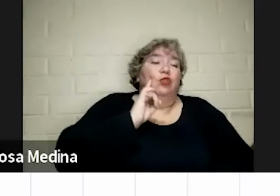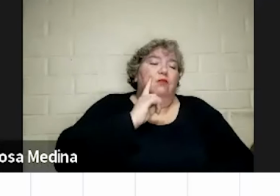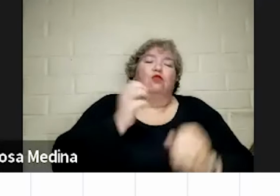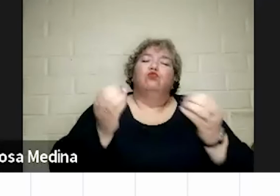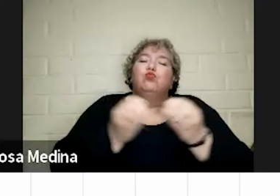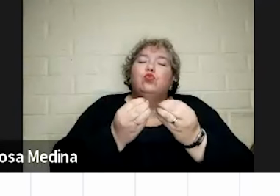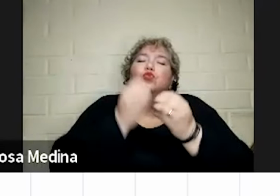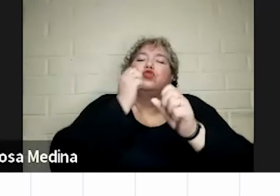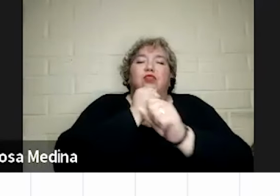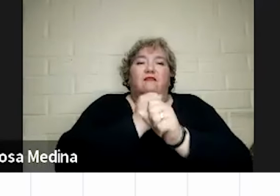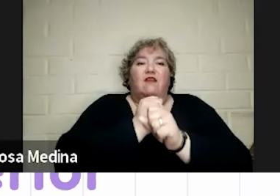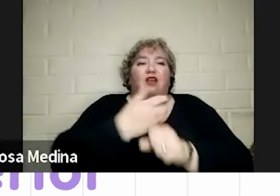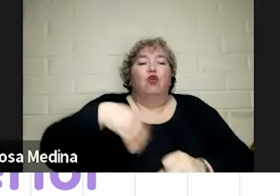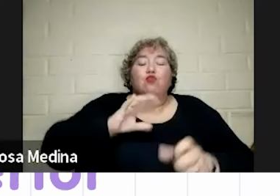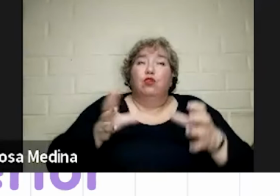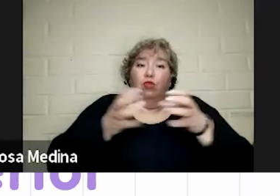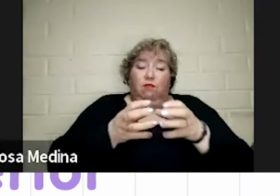también en nuestros equipos.